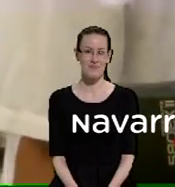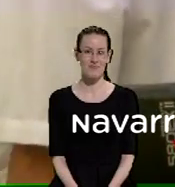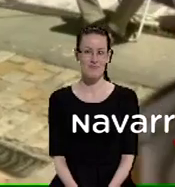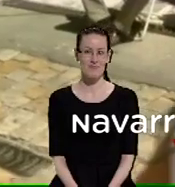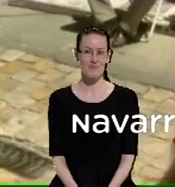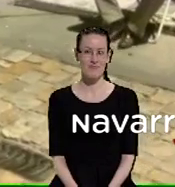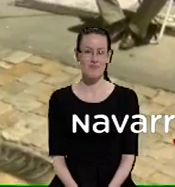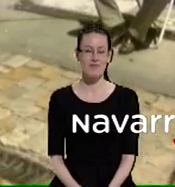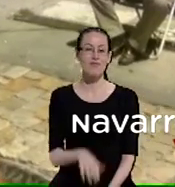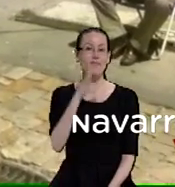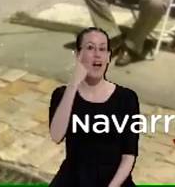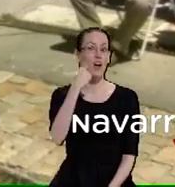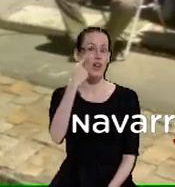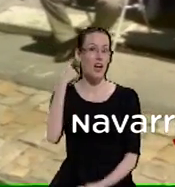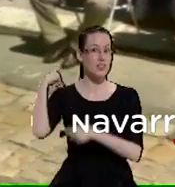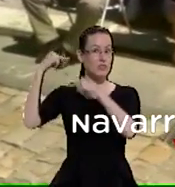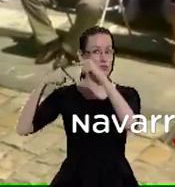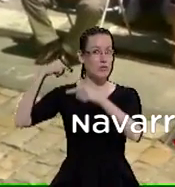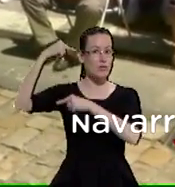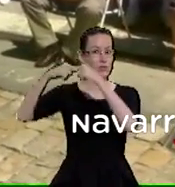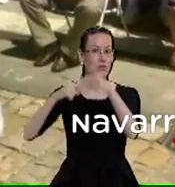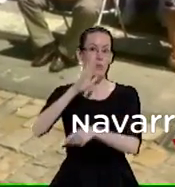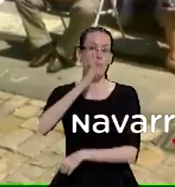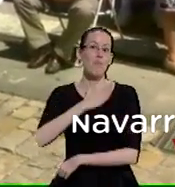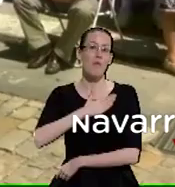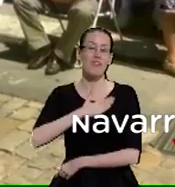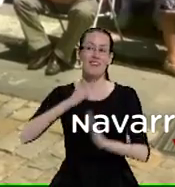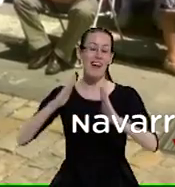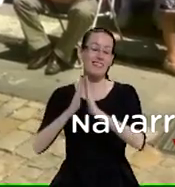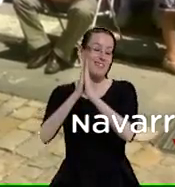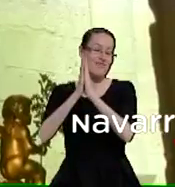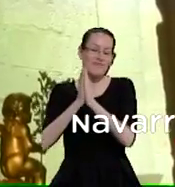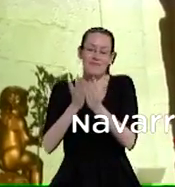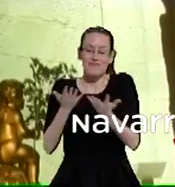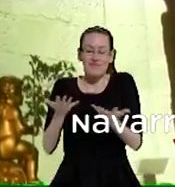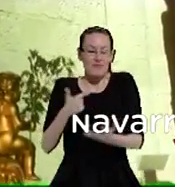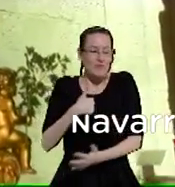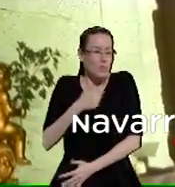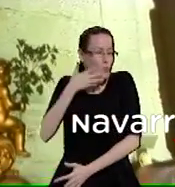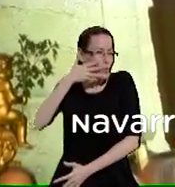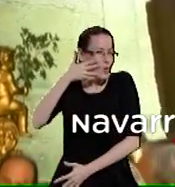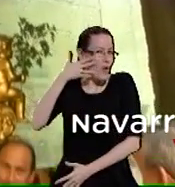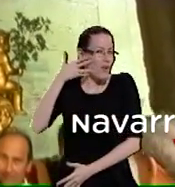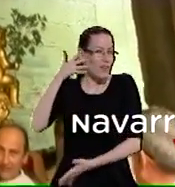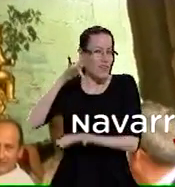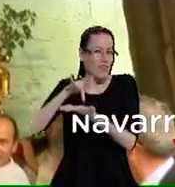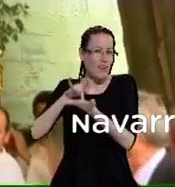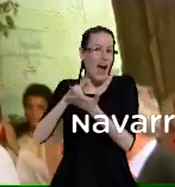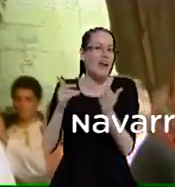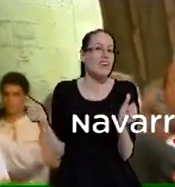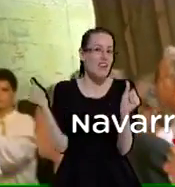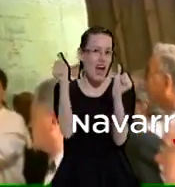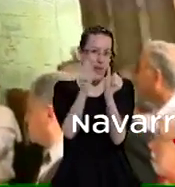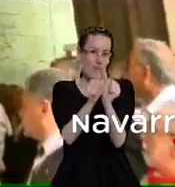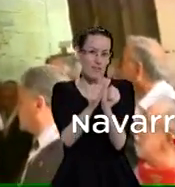Es una tradición, es la patrona, es la santa. Y bueno, y es un honor pues estar aquí con ella,